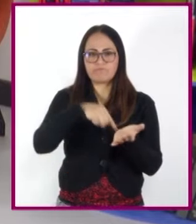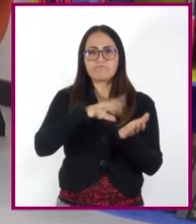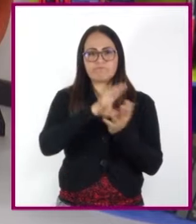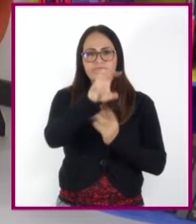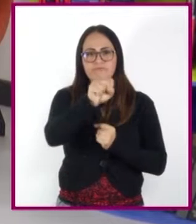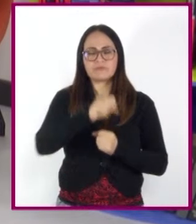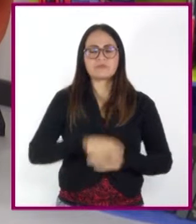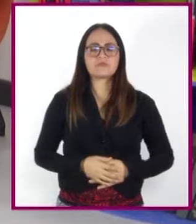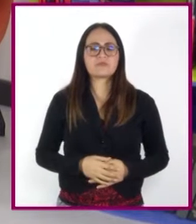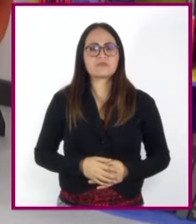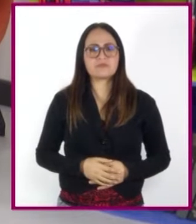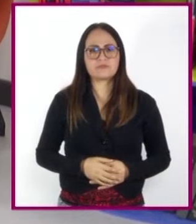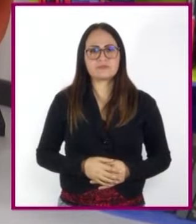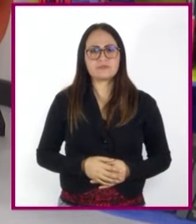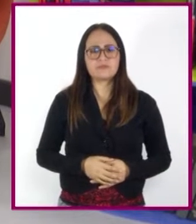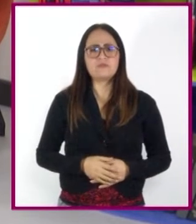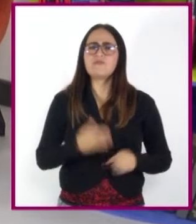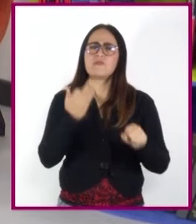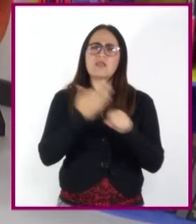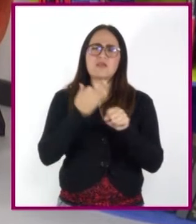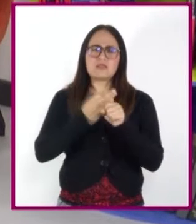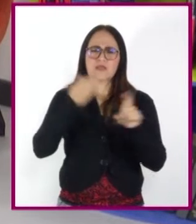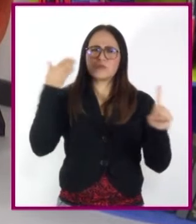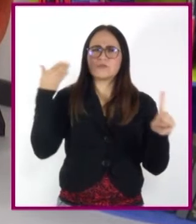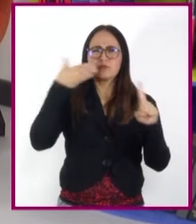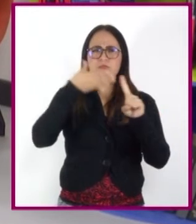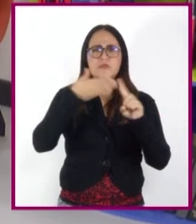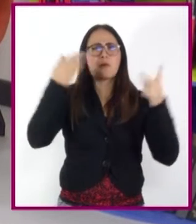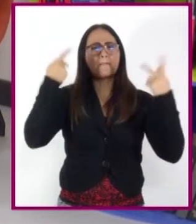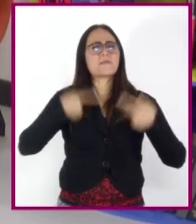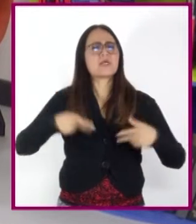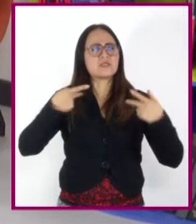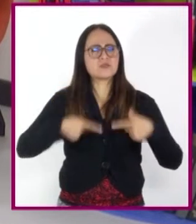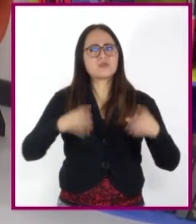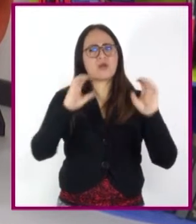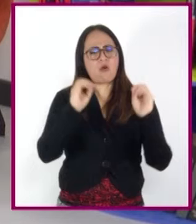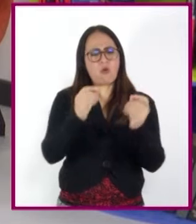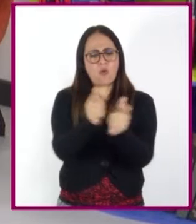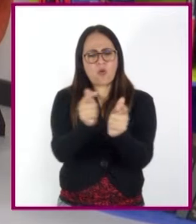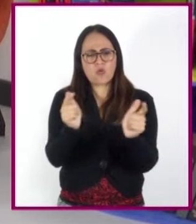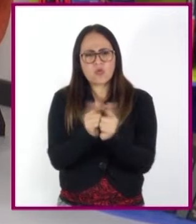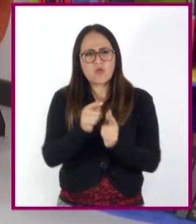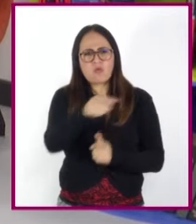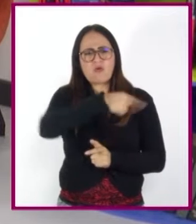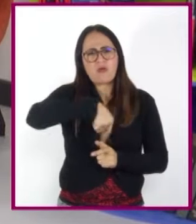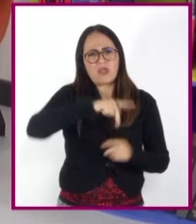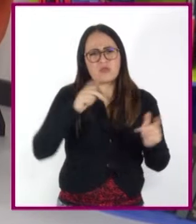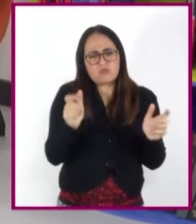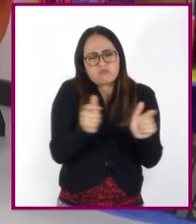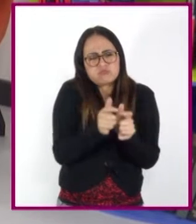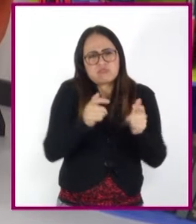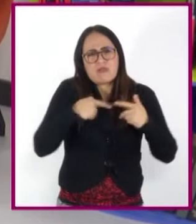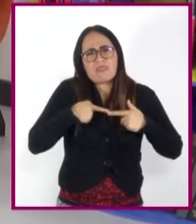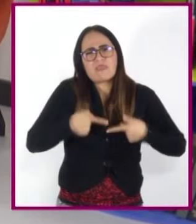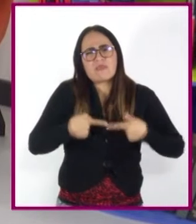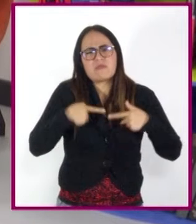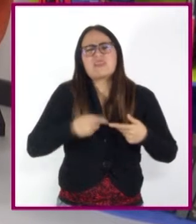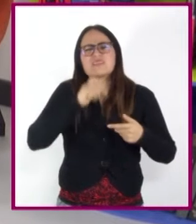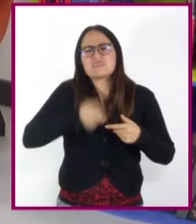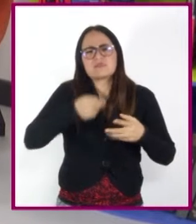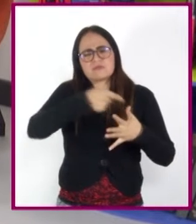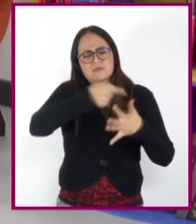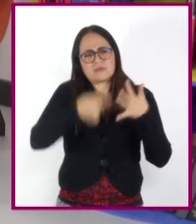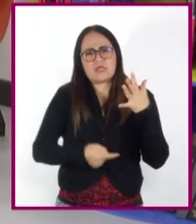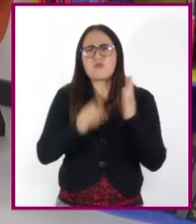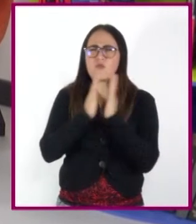Centrémonos en las causas que colocan a una persona o grupo en situación de vulnerabilidad. Evelyn,